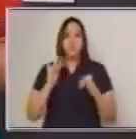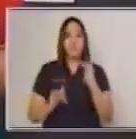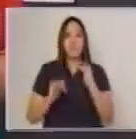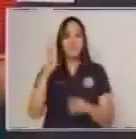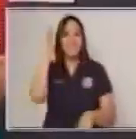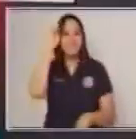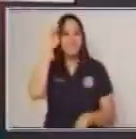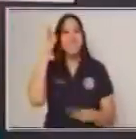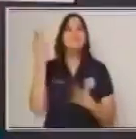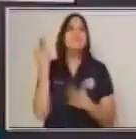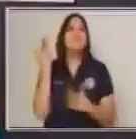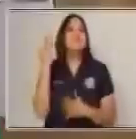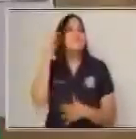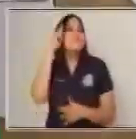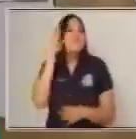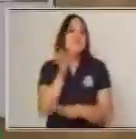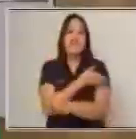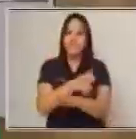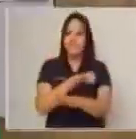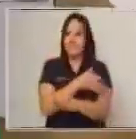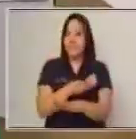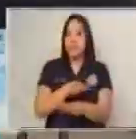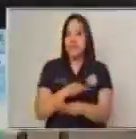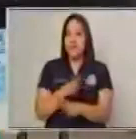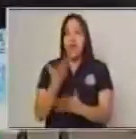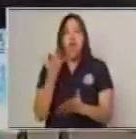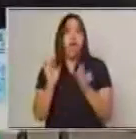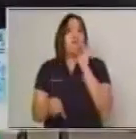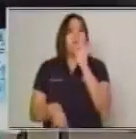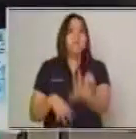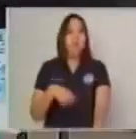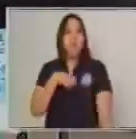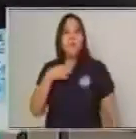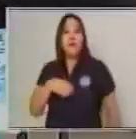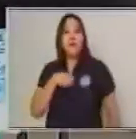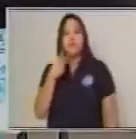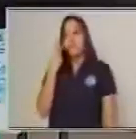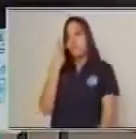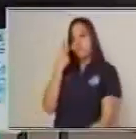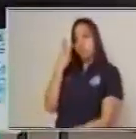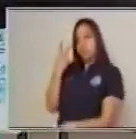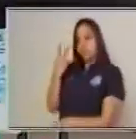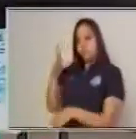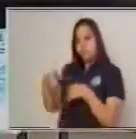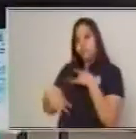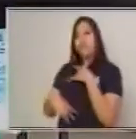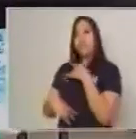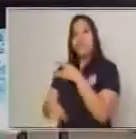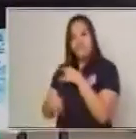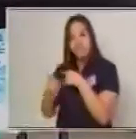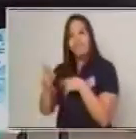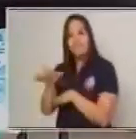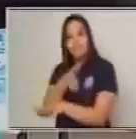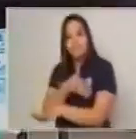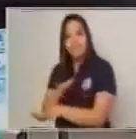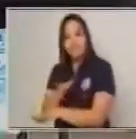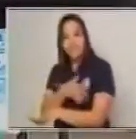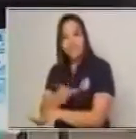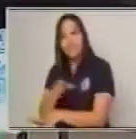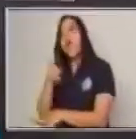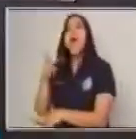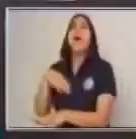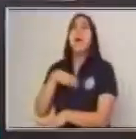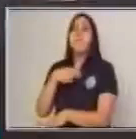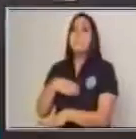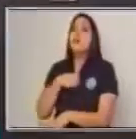Y produce ritmos. La maestra notó el interés de la niña por la música. Ella le propuso